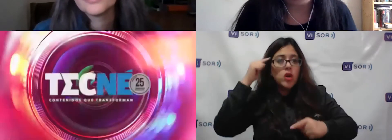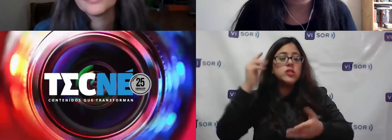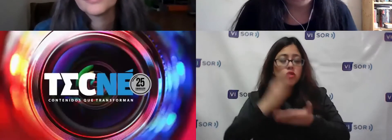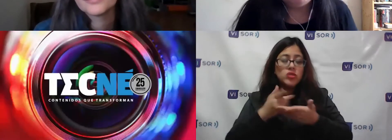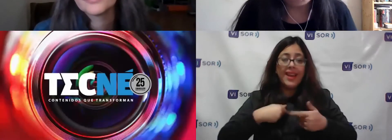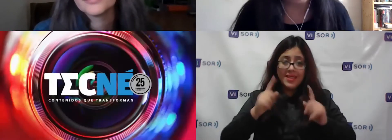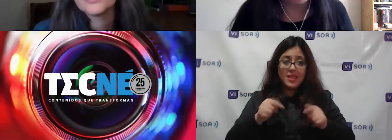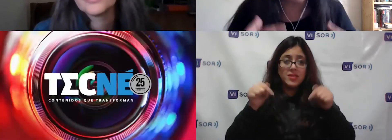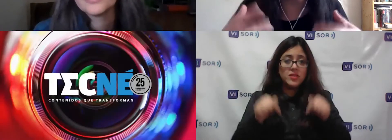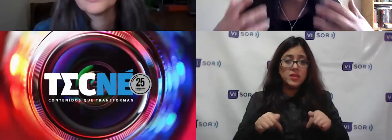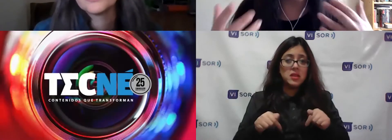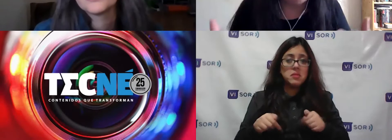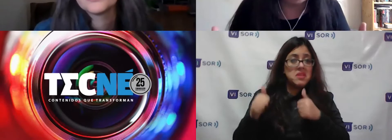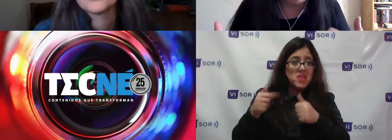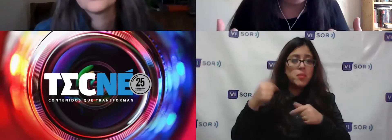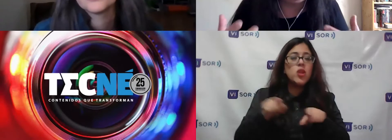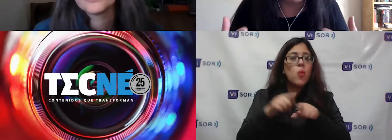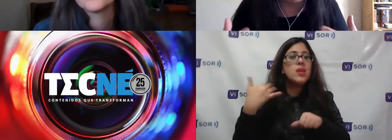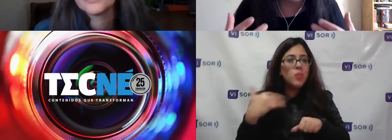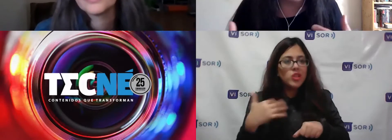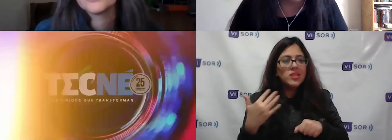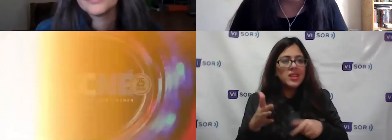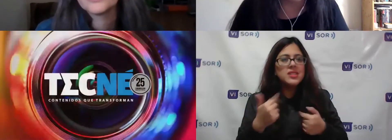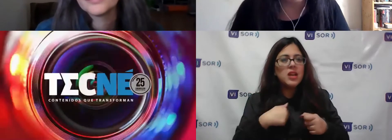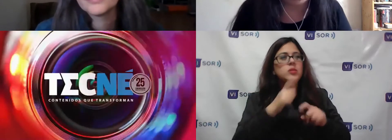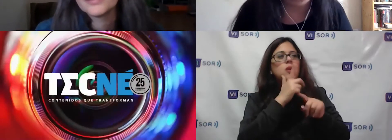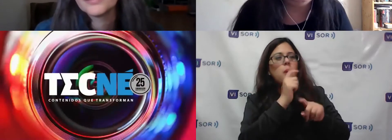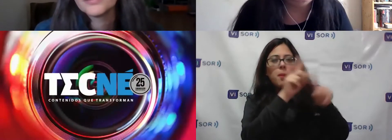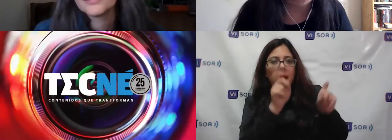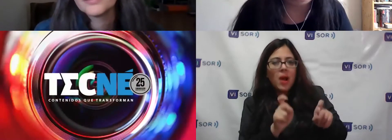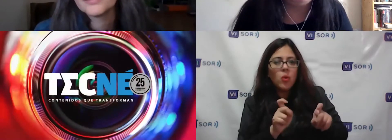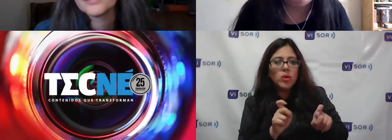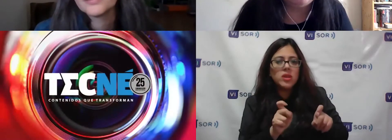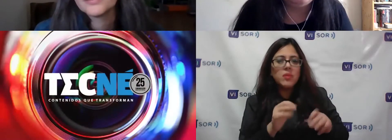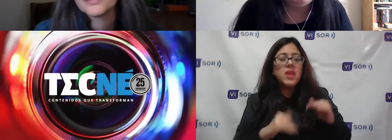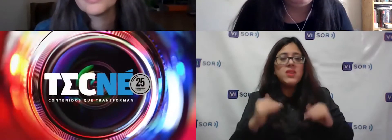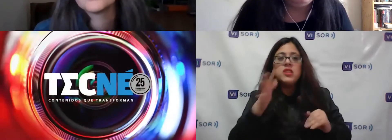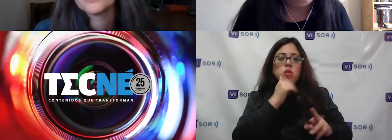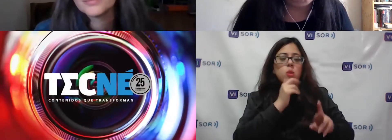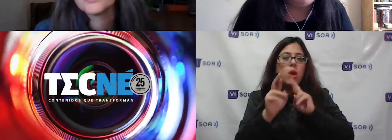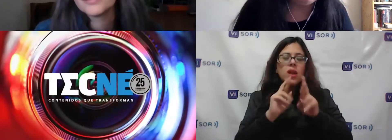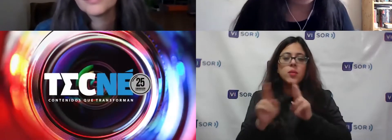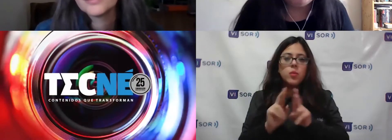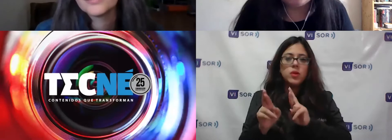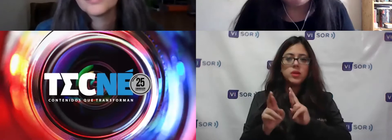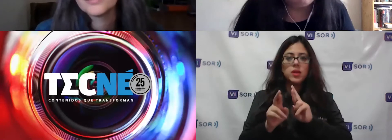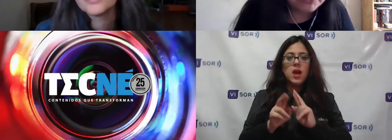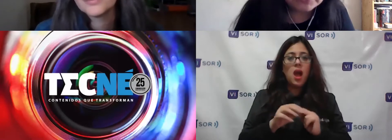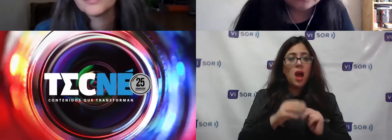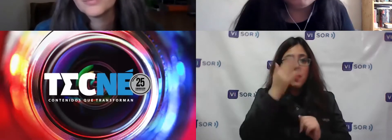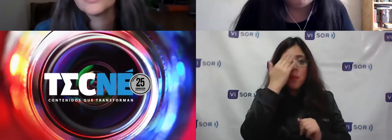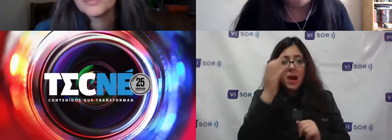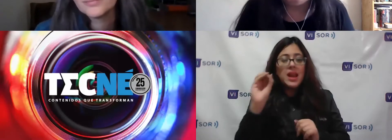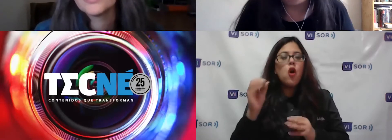bien lo importante que una salga la pregunta yo yo acá estoy más convencida de que no existen respuestas malas o buenas son